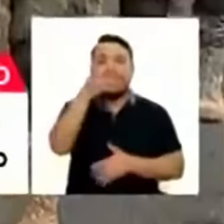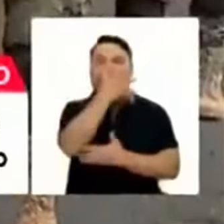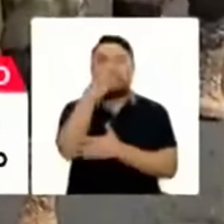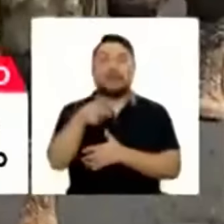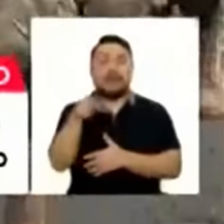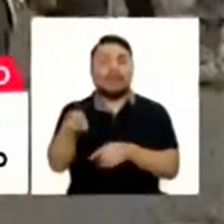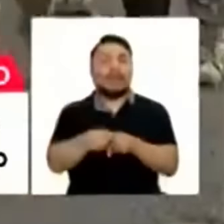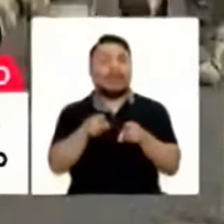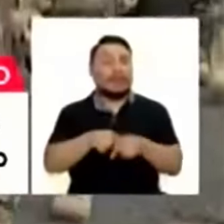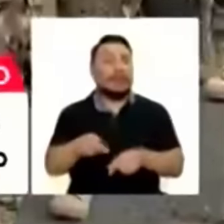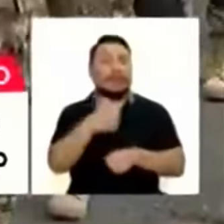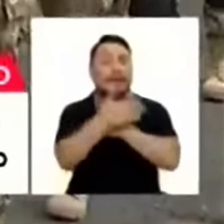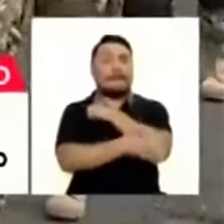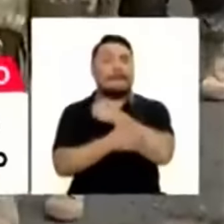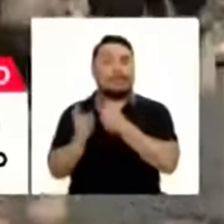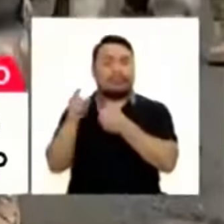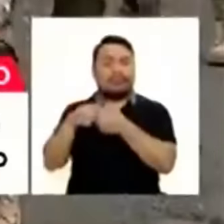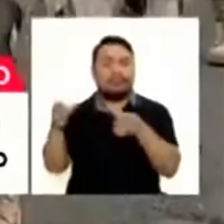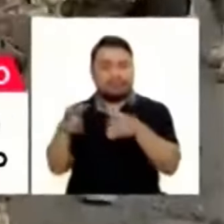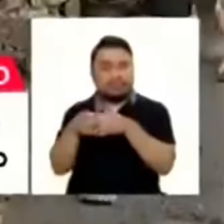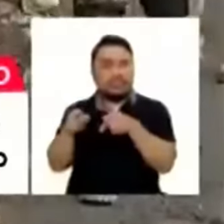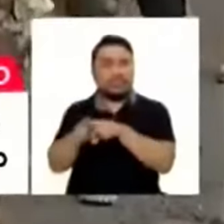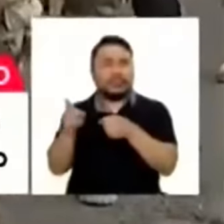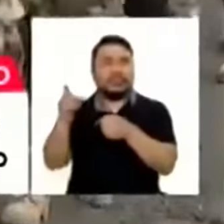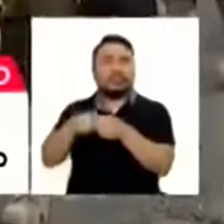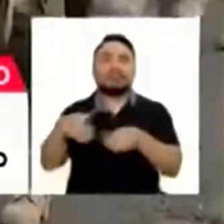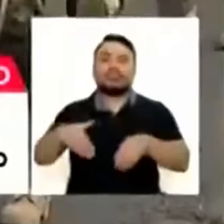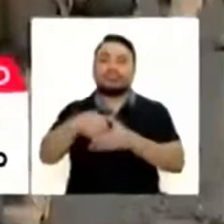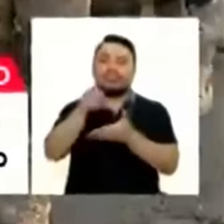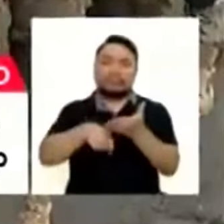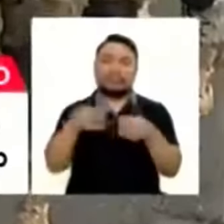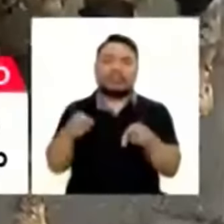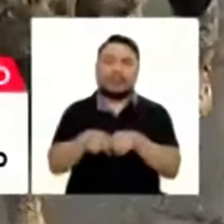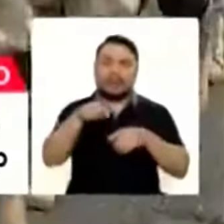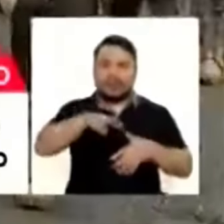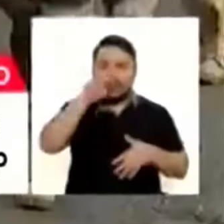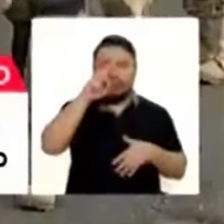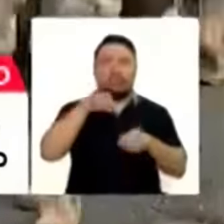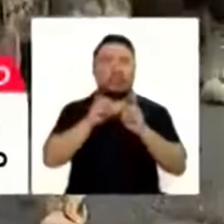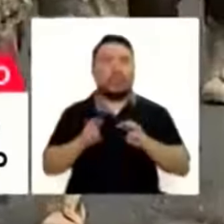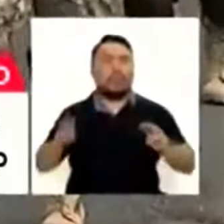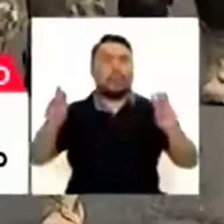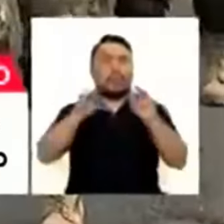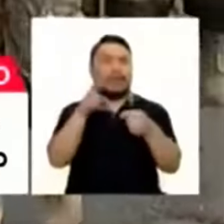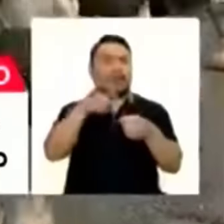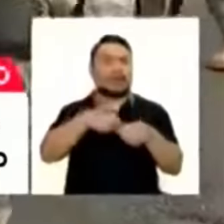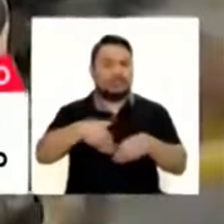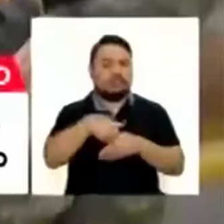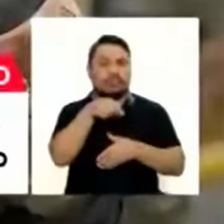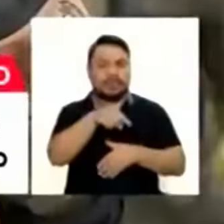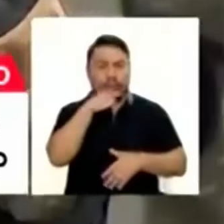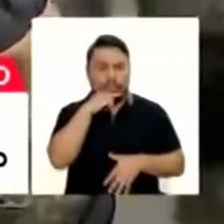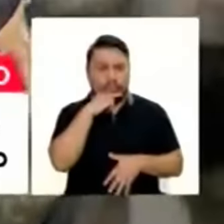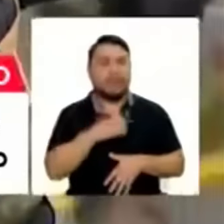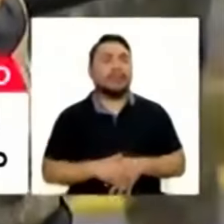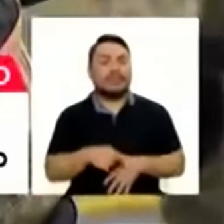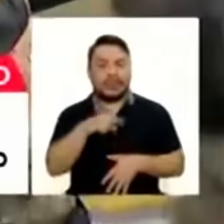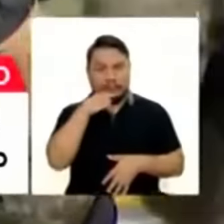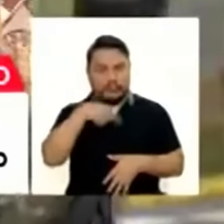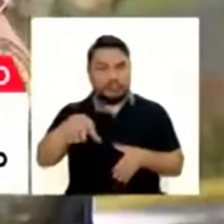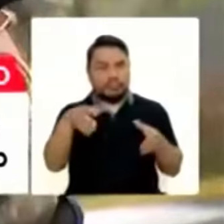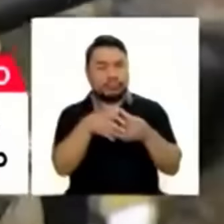Extranjero, mostrando una notoria participación y desempeño en misiones de paz de las Naciones Unidas. Mujeres destacadas